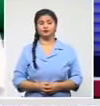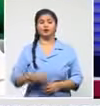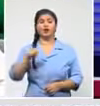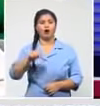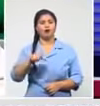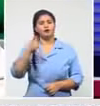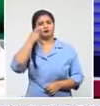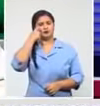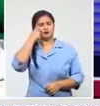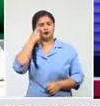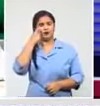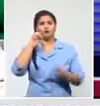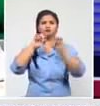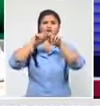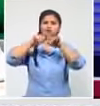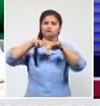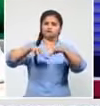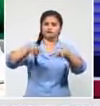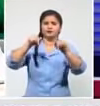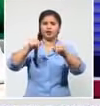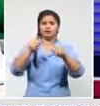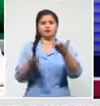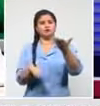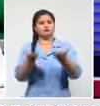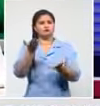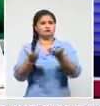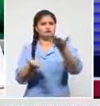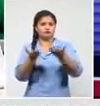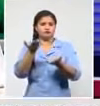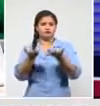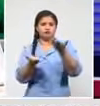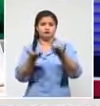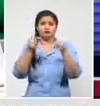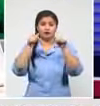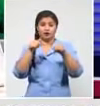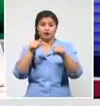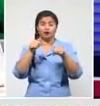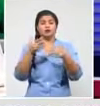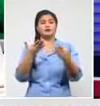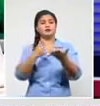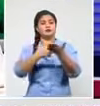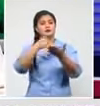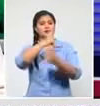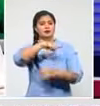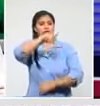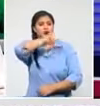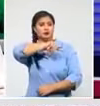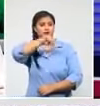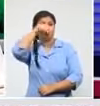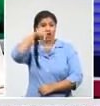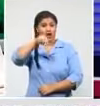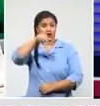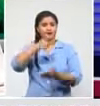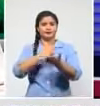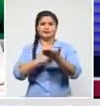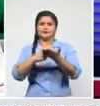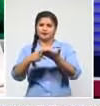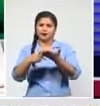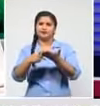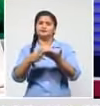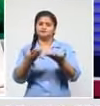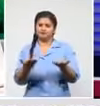enfermedad en comparación con la semana anterior, tenemos que decir que se han diagnosticado